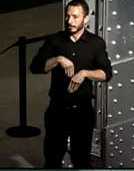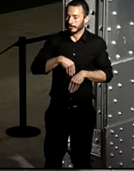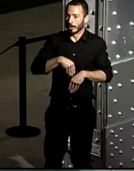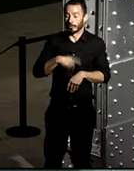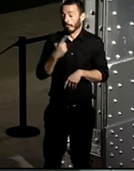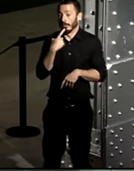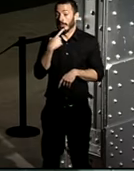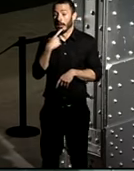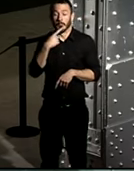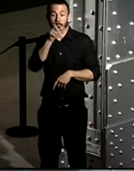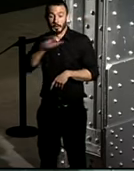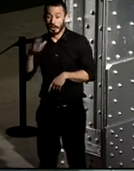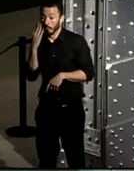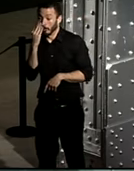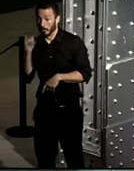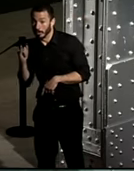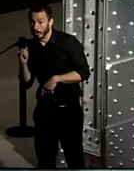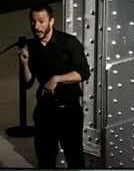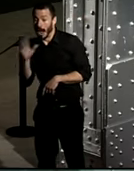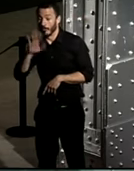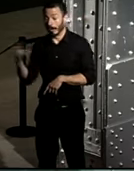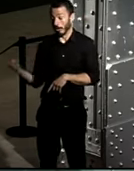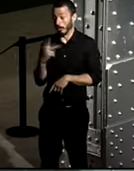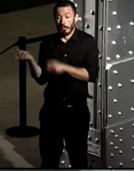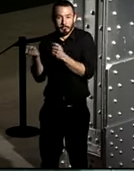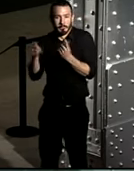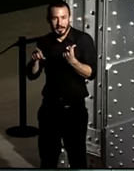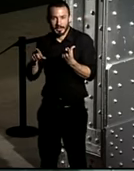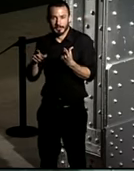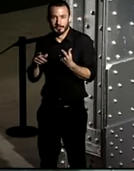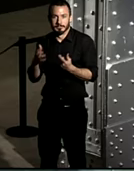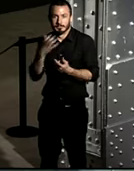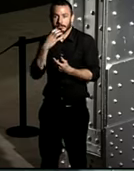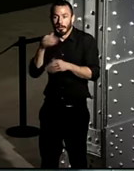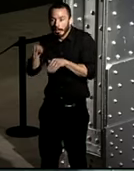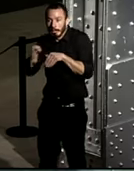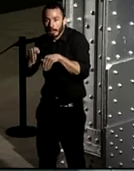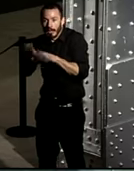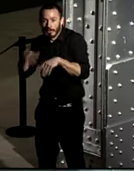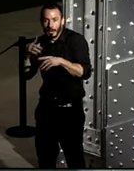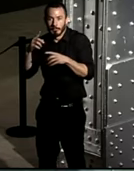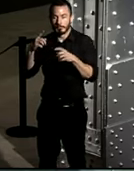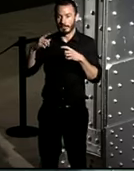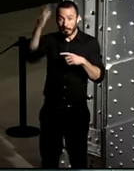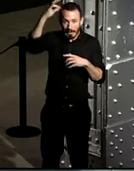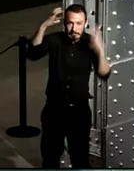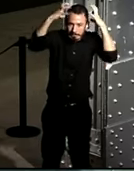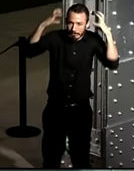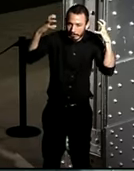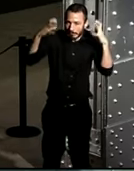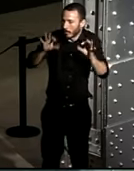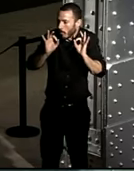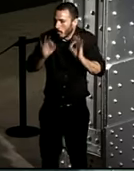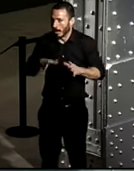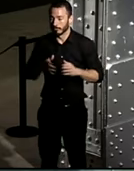mascota, ¿no? Que tarde o temprano cada perro se parece a su amo. Te compras un caniche y acabas, se te riza el pelo y vas...